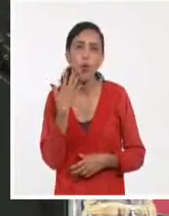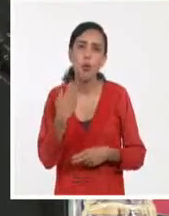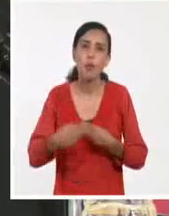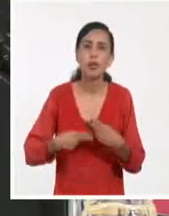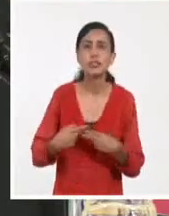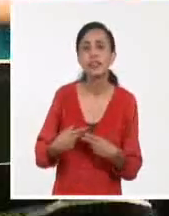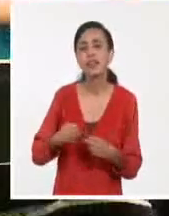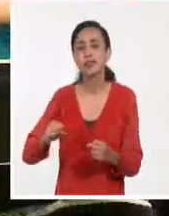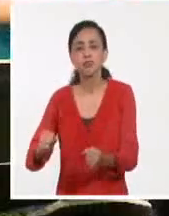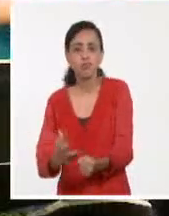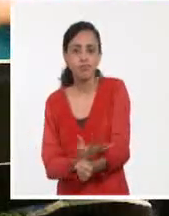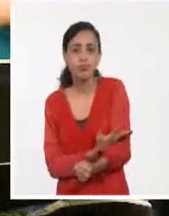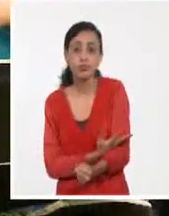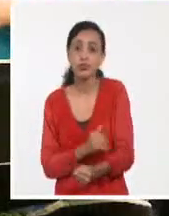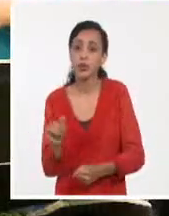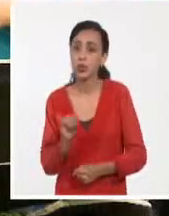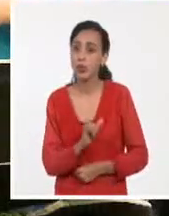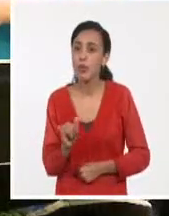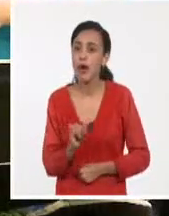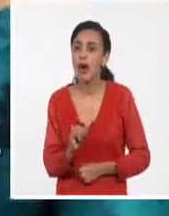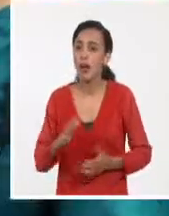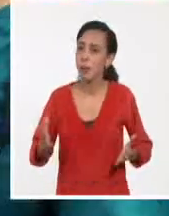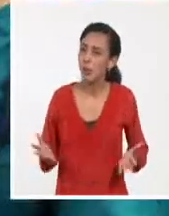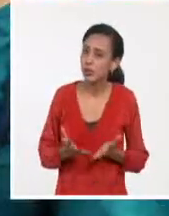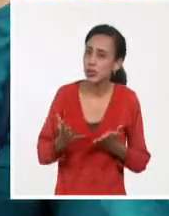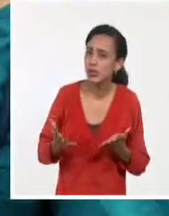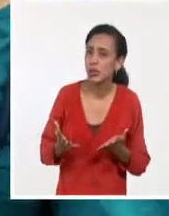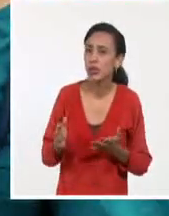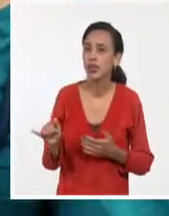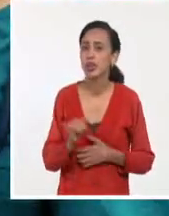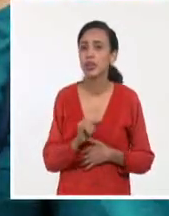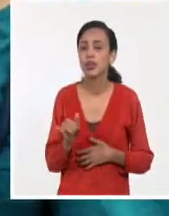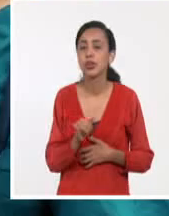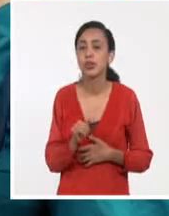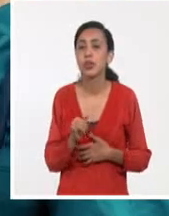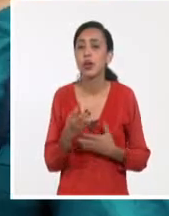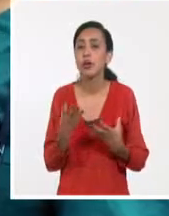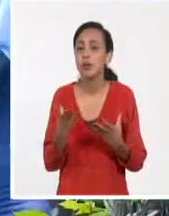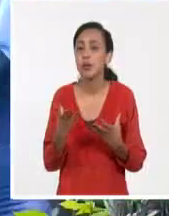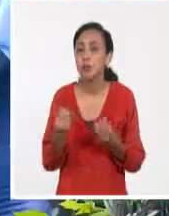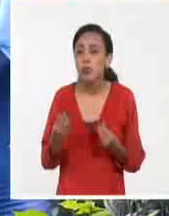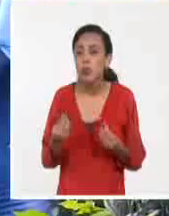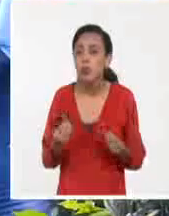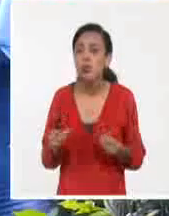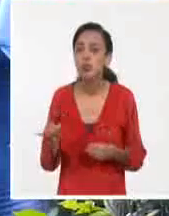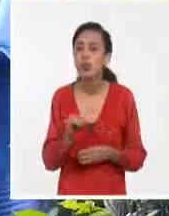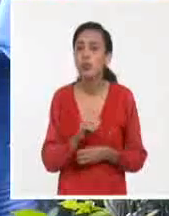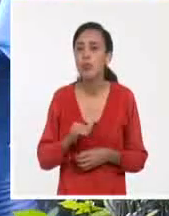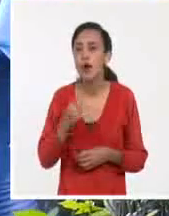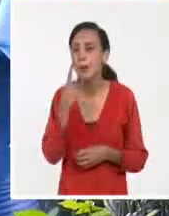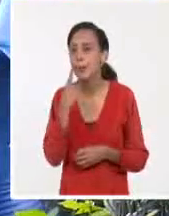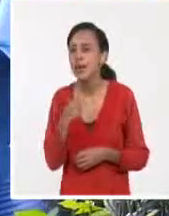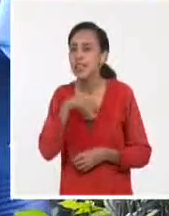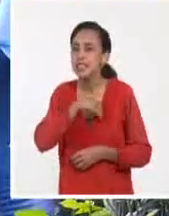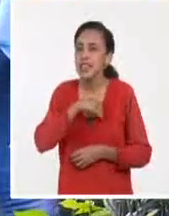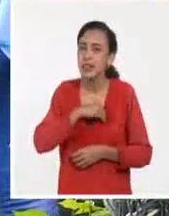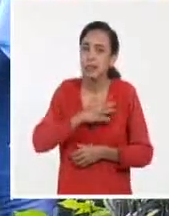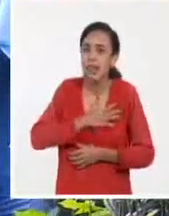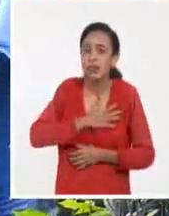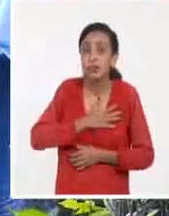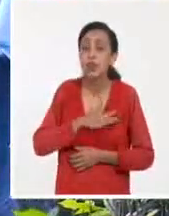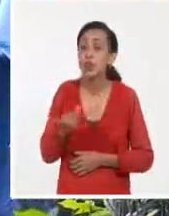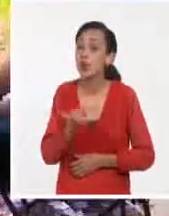emociones, a motivaciones y a mucha conversión de todos esos sentimientos